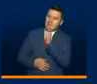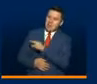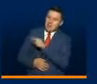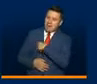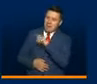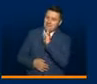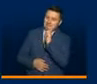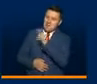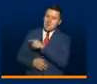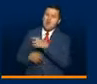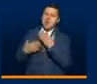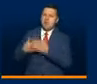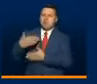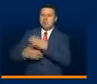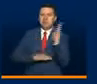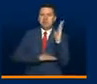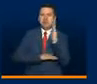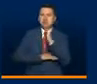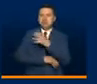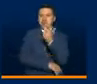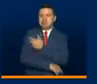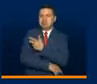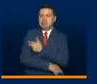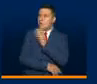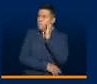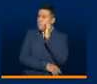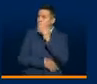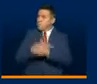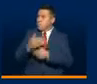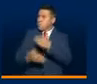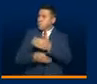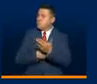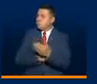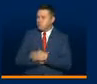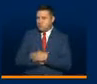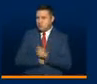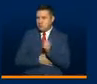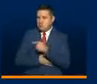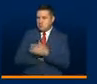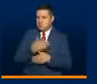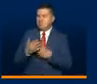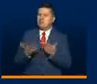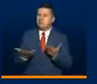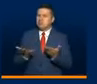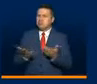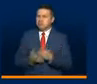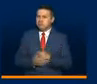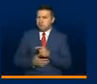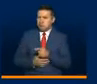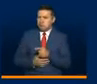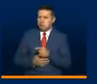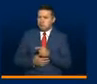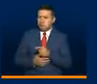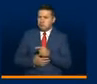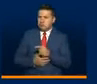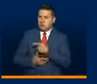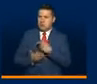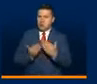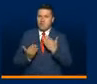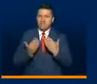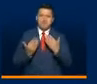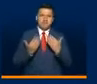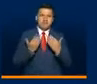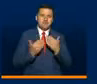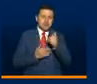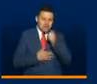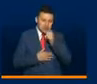usted, ¿cómo avanzó la jornada? ¿Cómo sigue también esta jornada? Y también, ¿cómo se está transmitiendo confianza